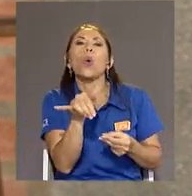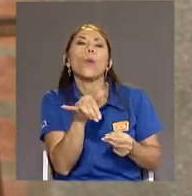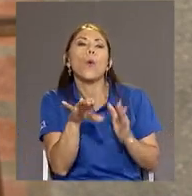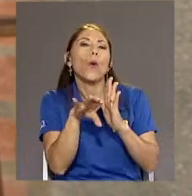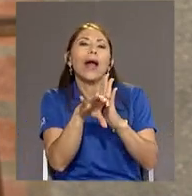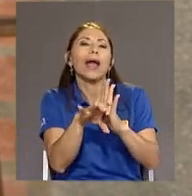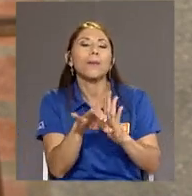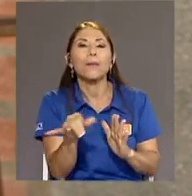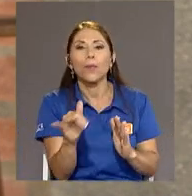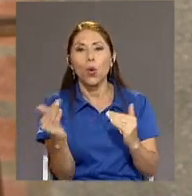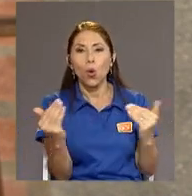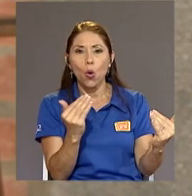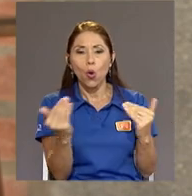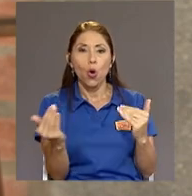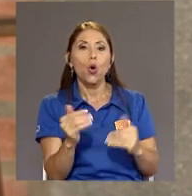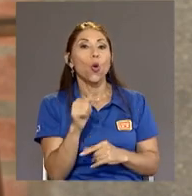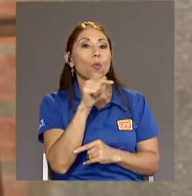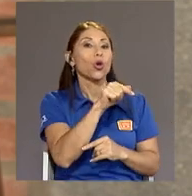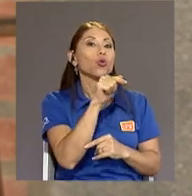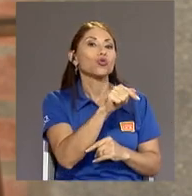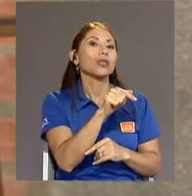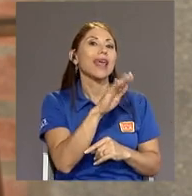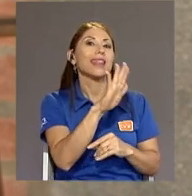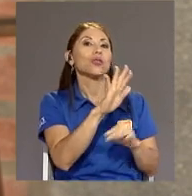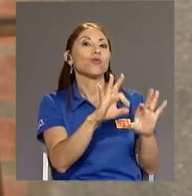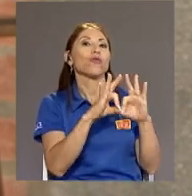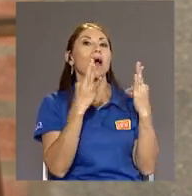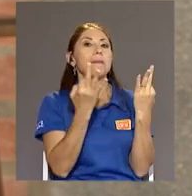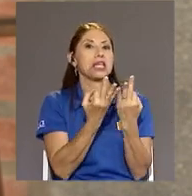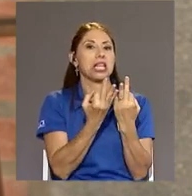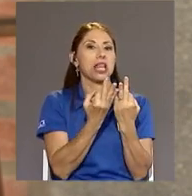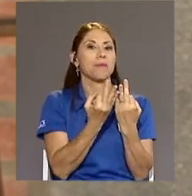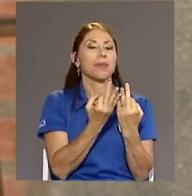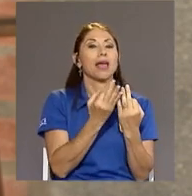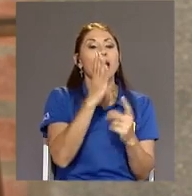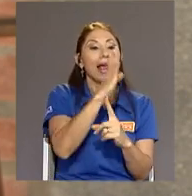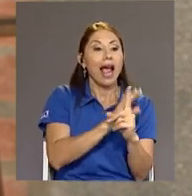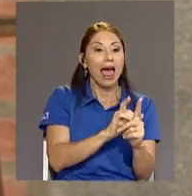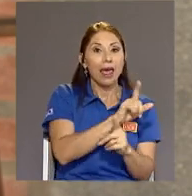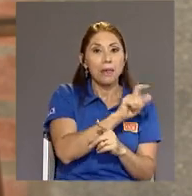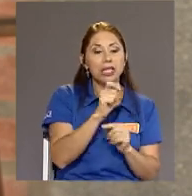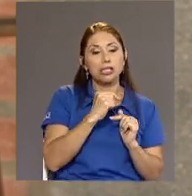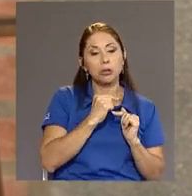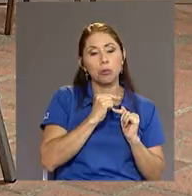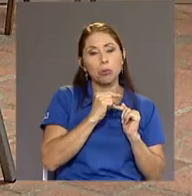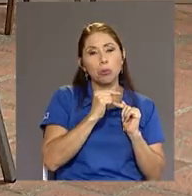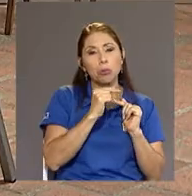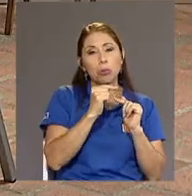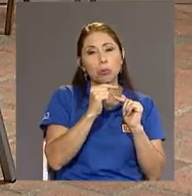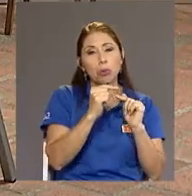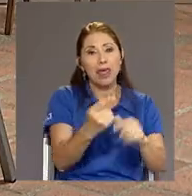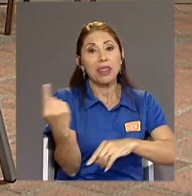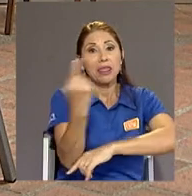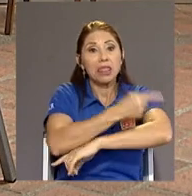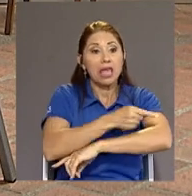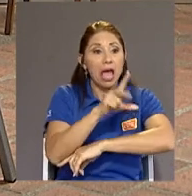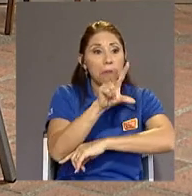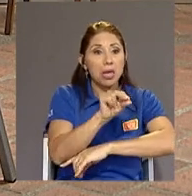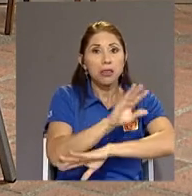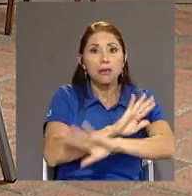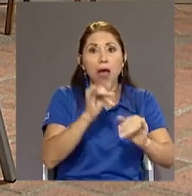familia, como el 20 de cada mes, resulta que usted, hasta ahí llegó el dinero. Entonces, si usted me dice